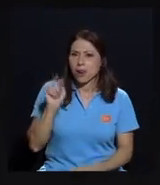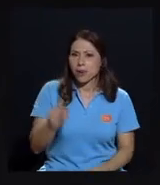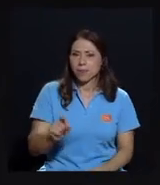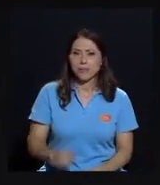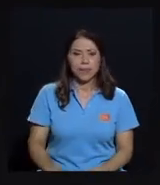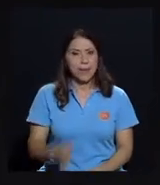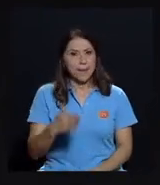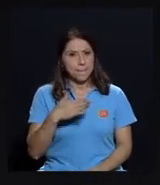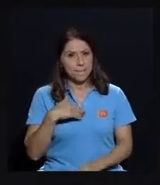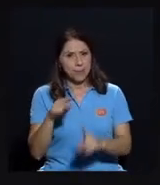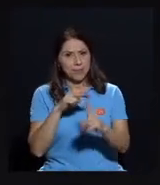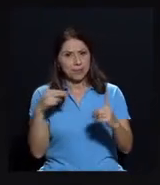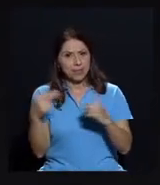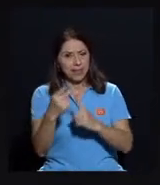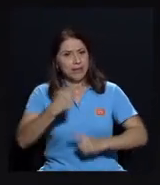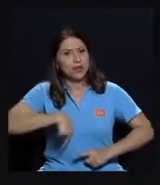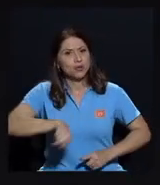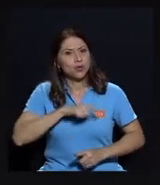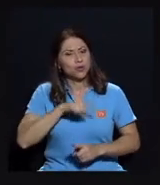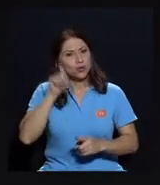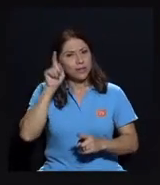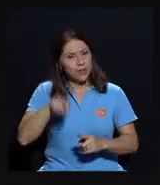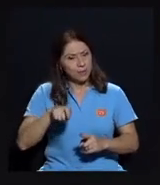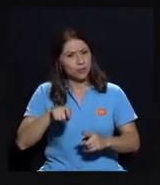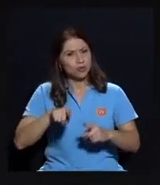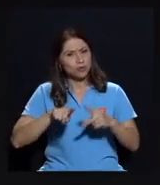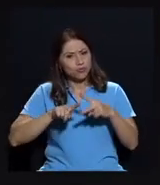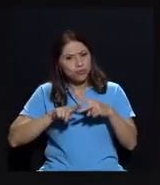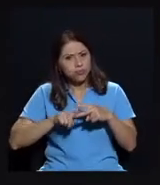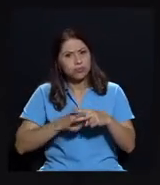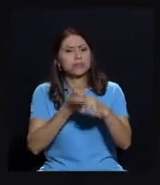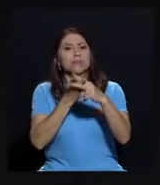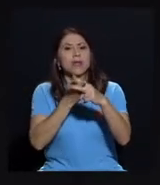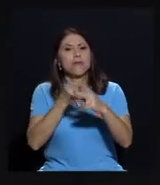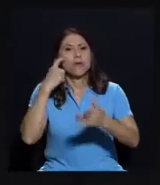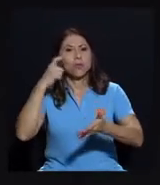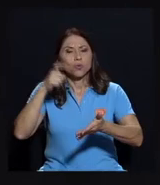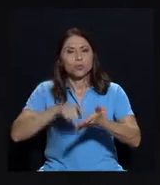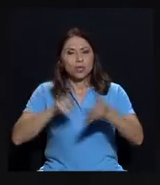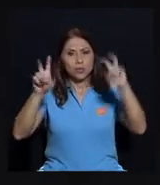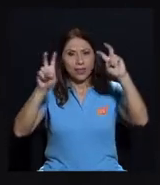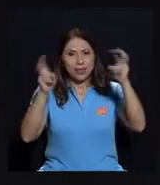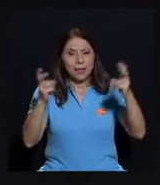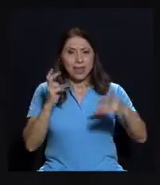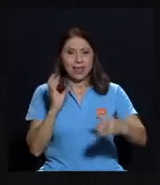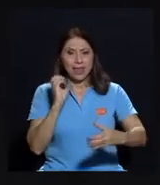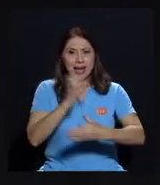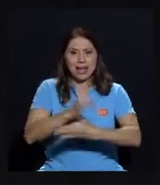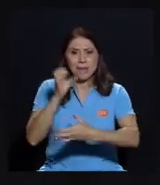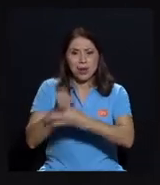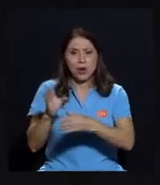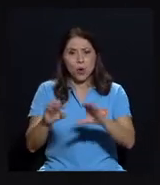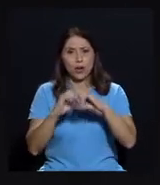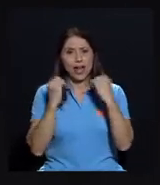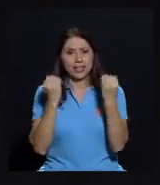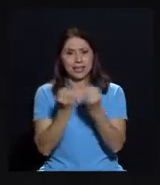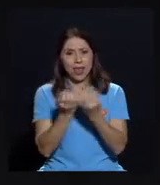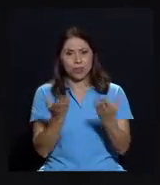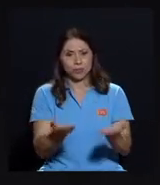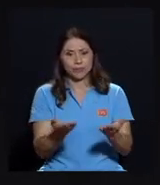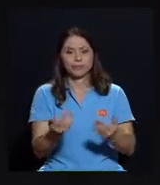perspectiva es debemos entrar de lleno a reconociendo el tema de crimen organizado yo lo que planteo es que tenemos